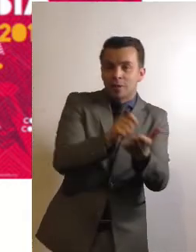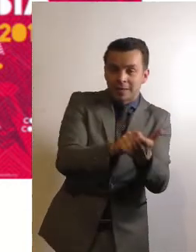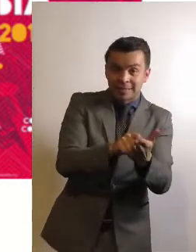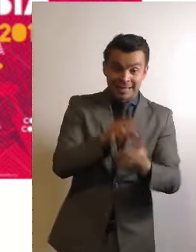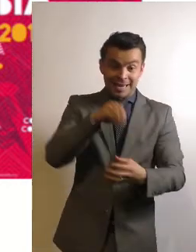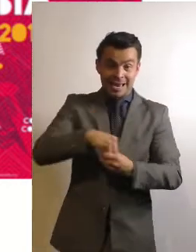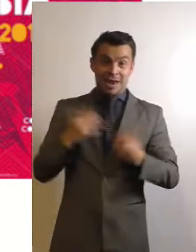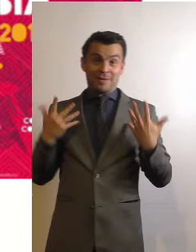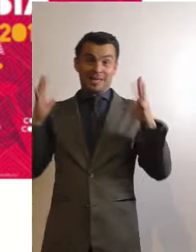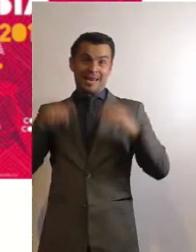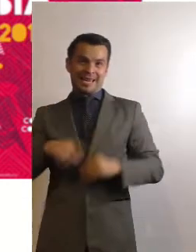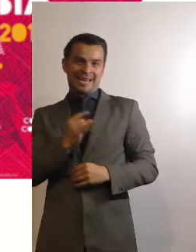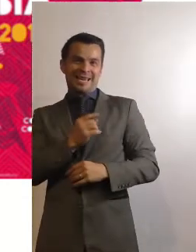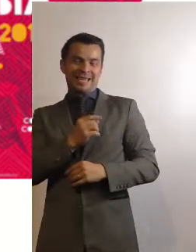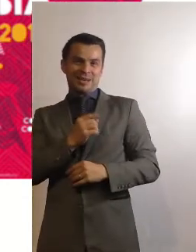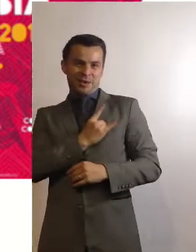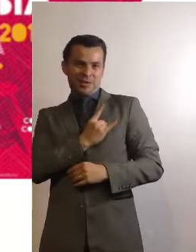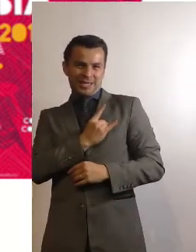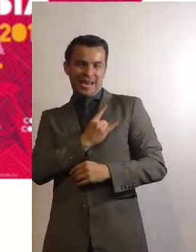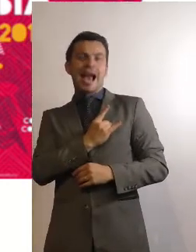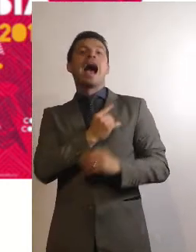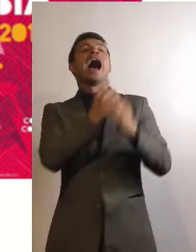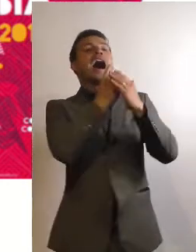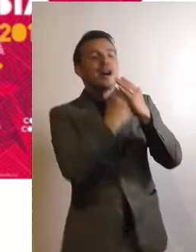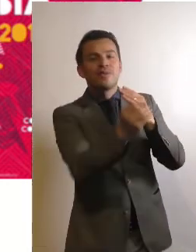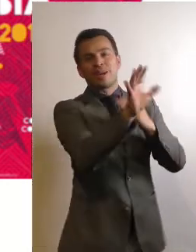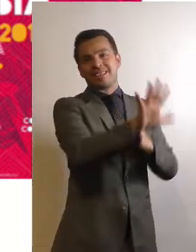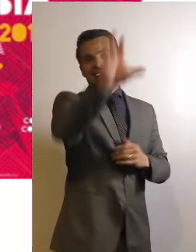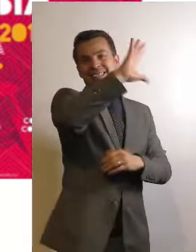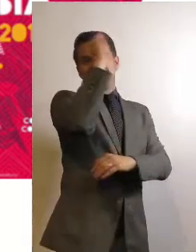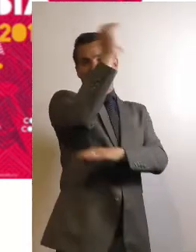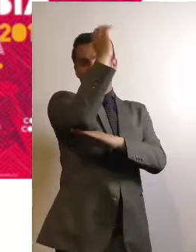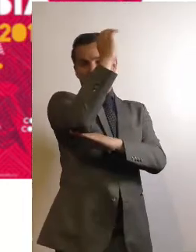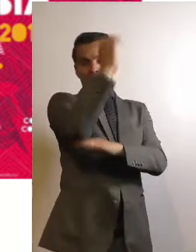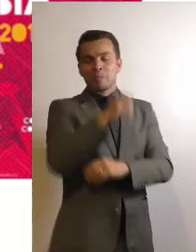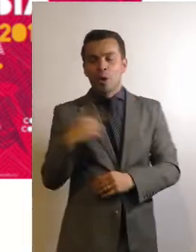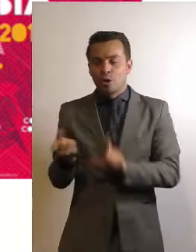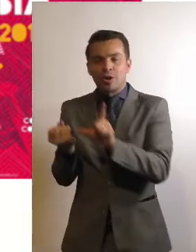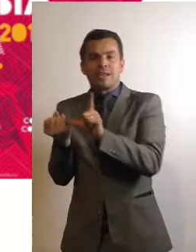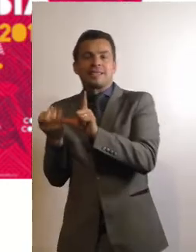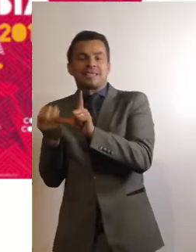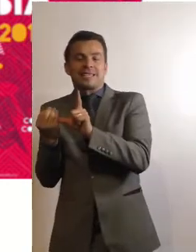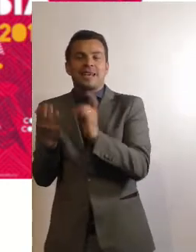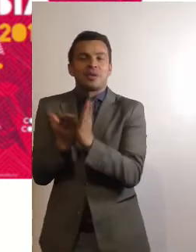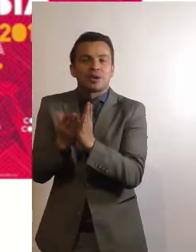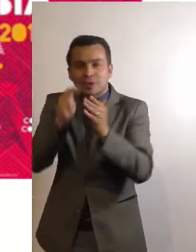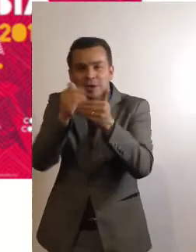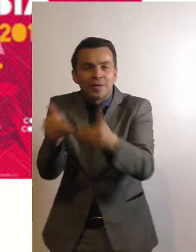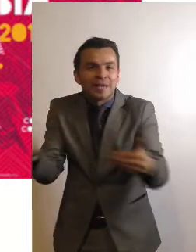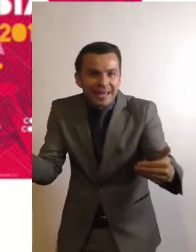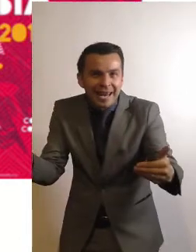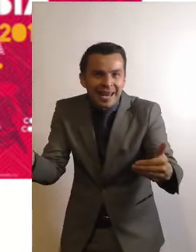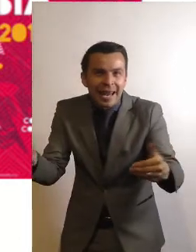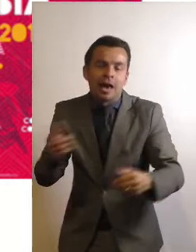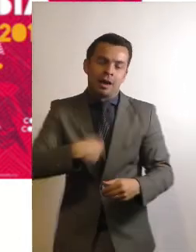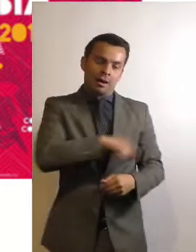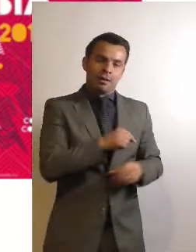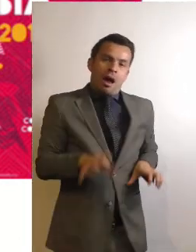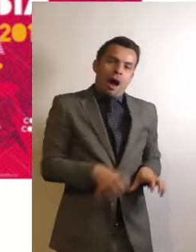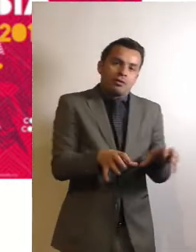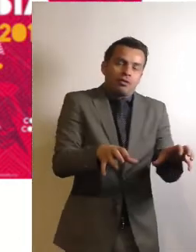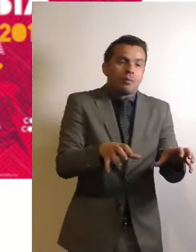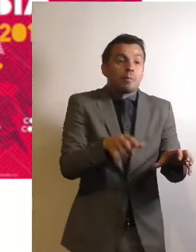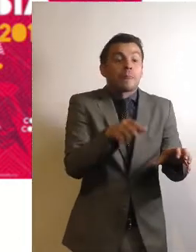como nacional de la canción, y con la licenciatura en Educación Infantil, acciones para impactar a los hijos